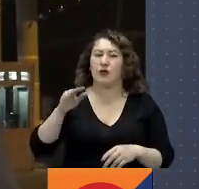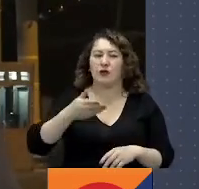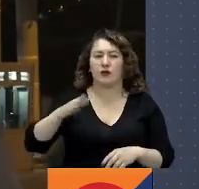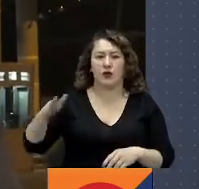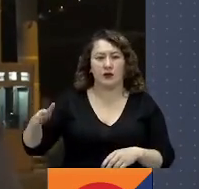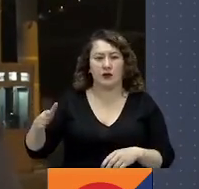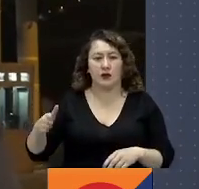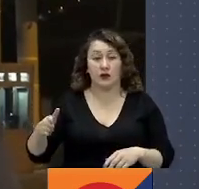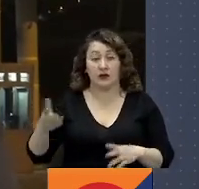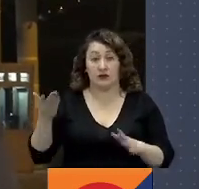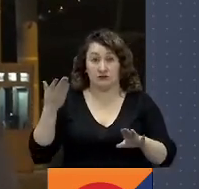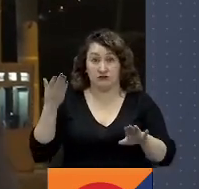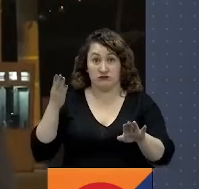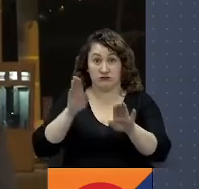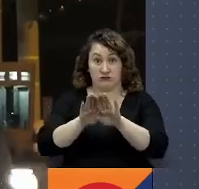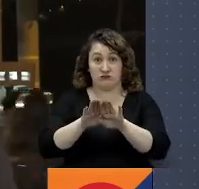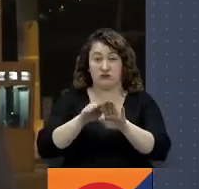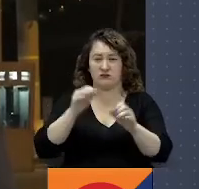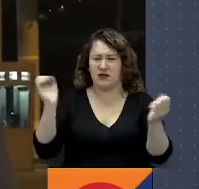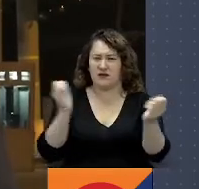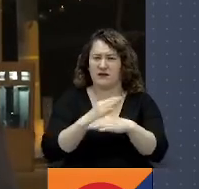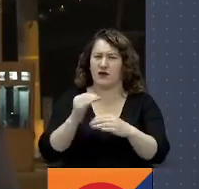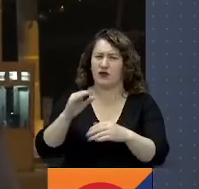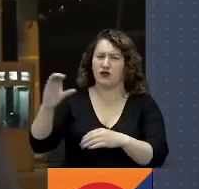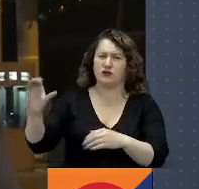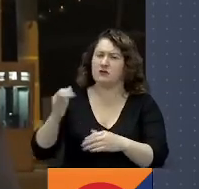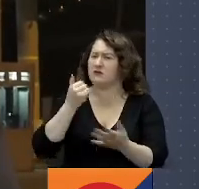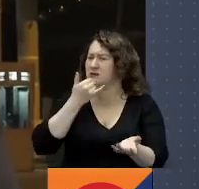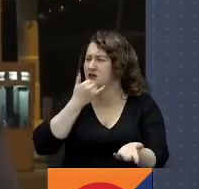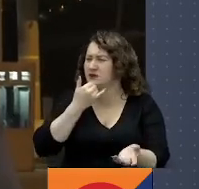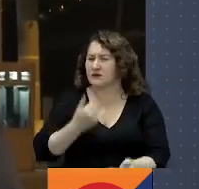cerrada la vía de la costa atlántica. ¿Qué pasó?